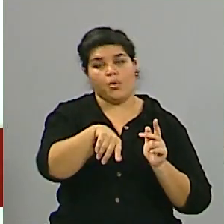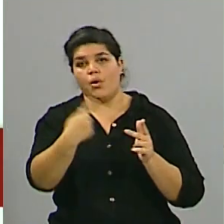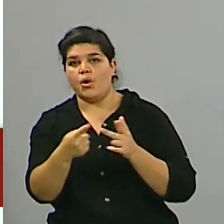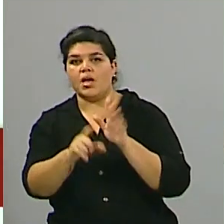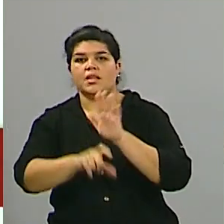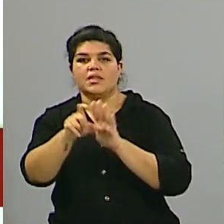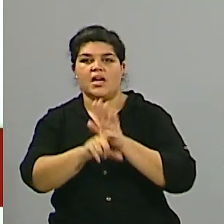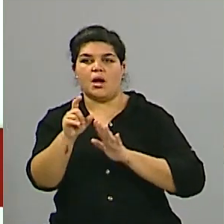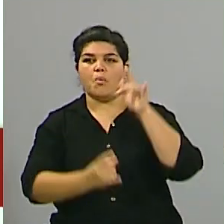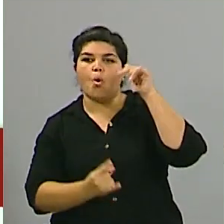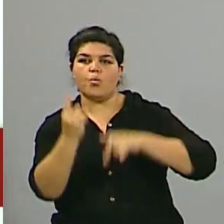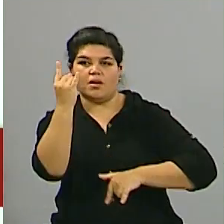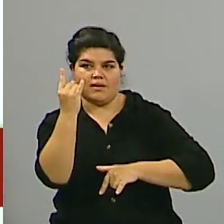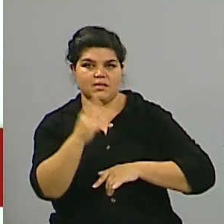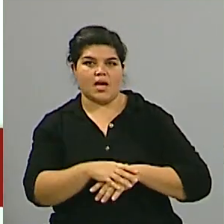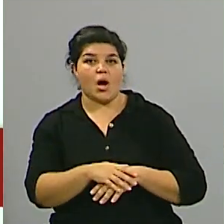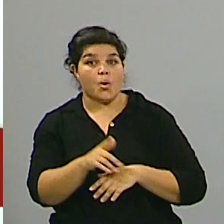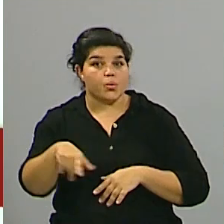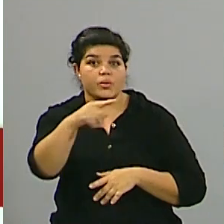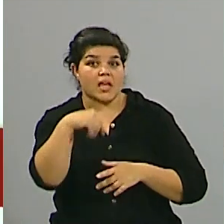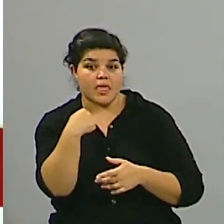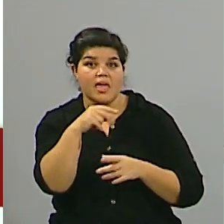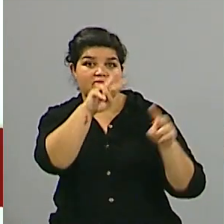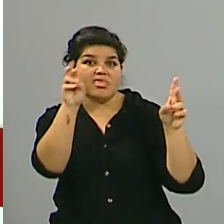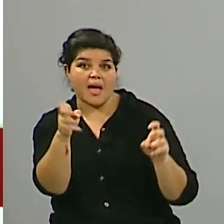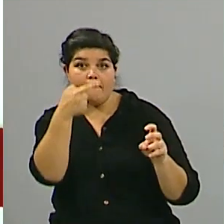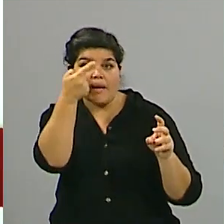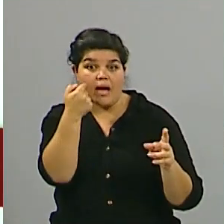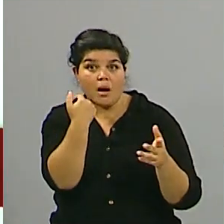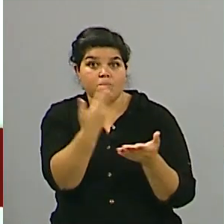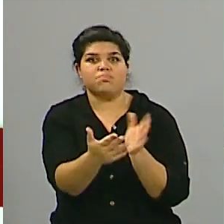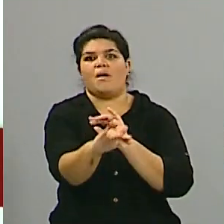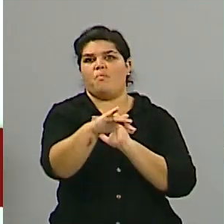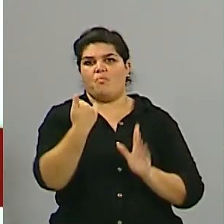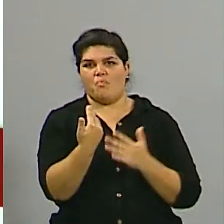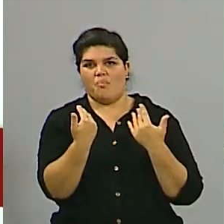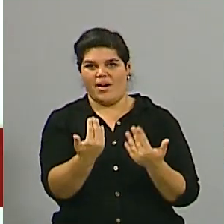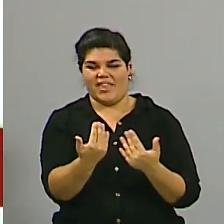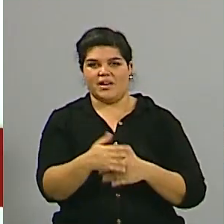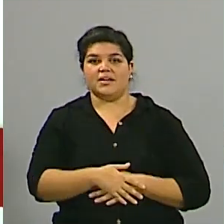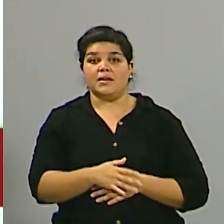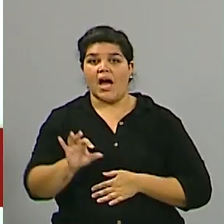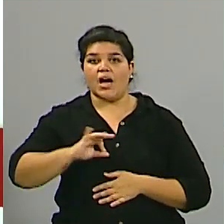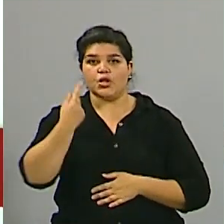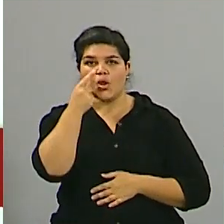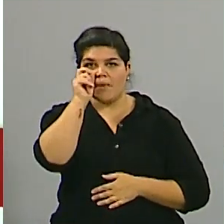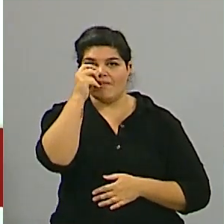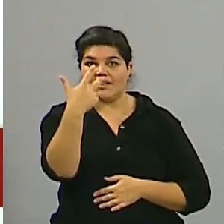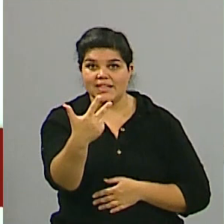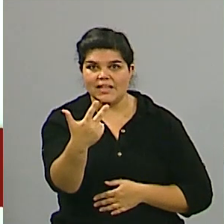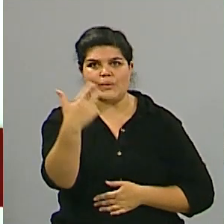en Instagram. ¿Tienen algún temita que nos quieren proponer? Por supuesto, todo es bienvenido. Y en este 2023 vamos a tener